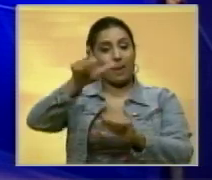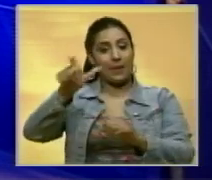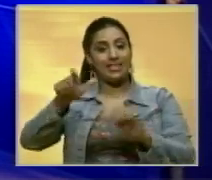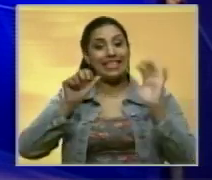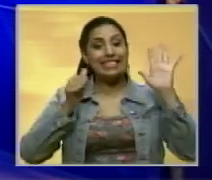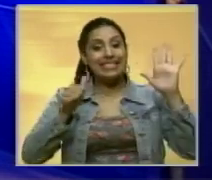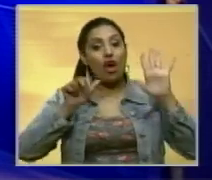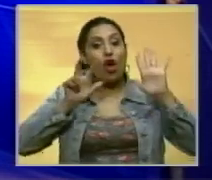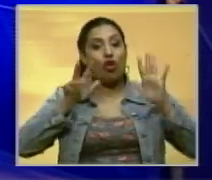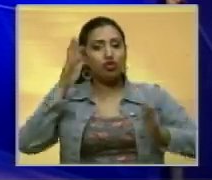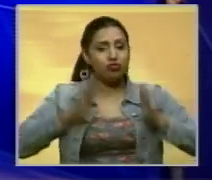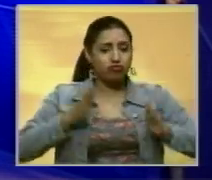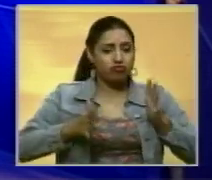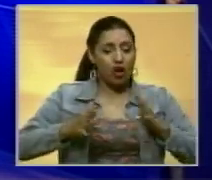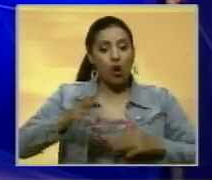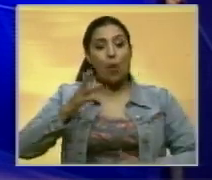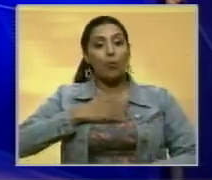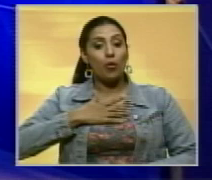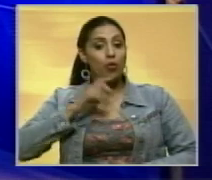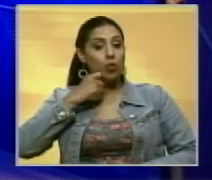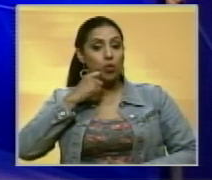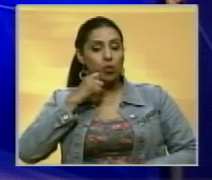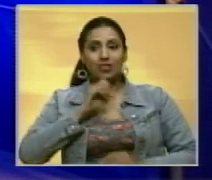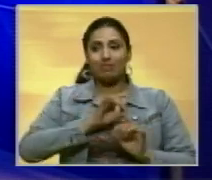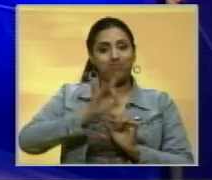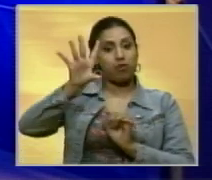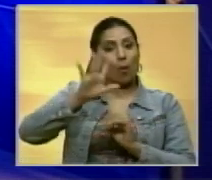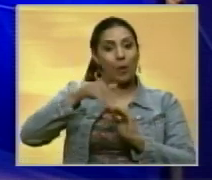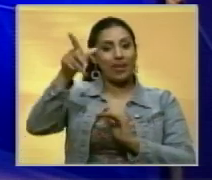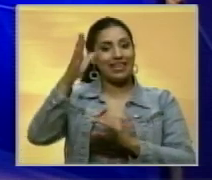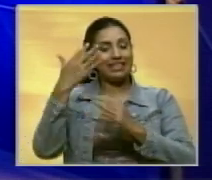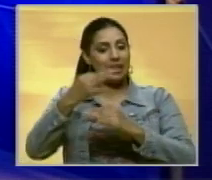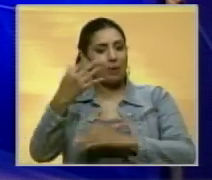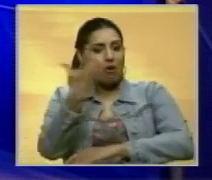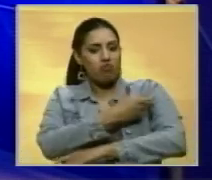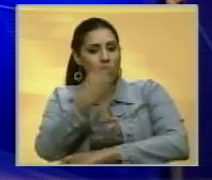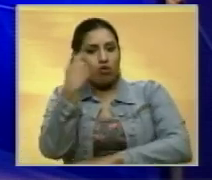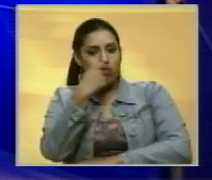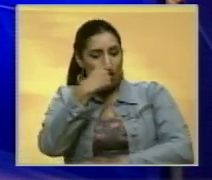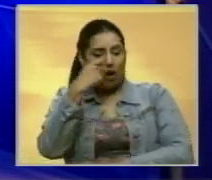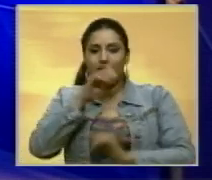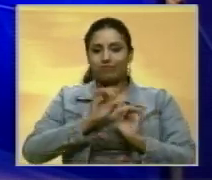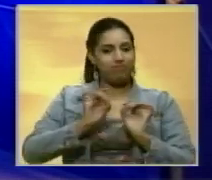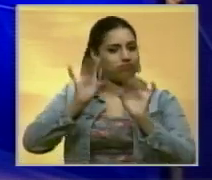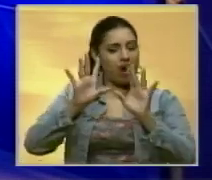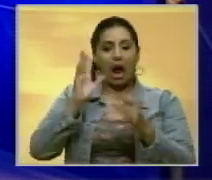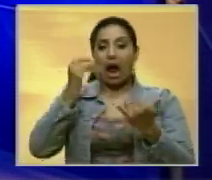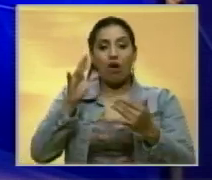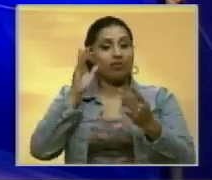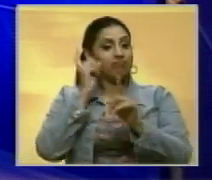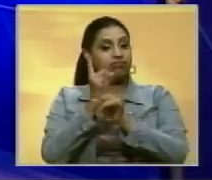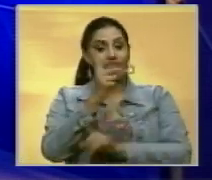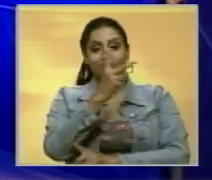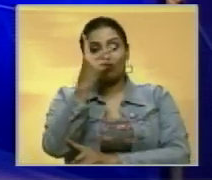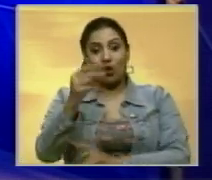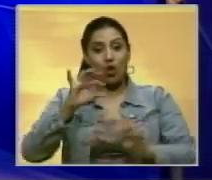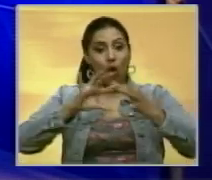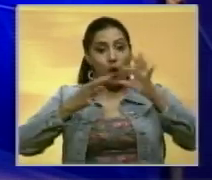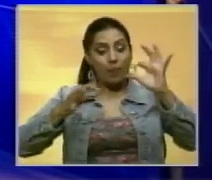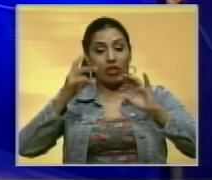de 68 atletas rusos a su exclusión por parte de la Federación Internacional de Atletismo y no podrán competir en